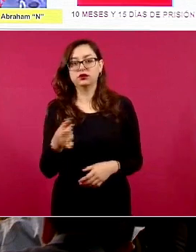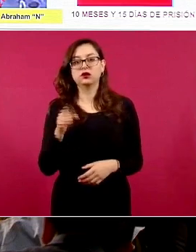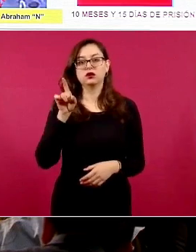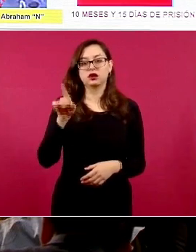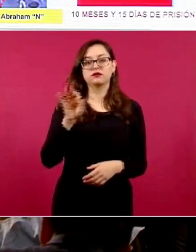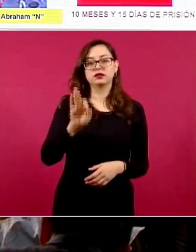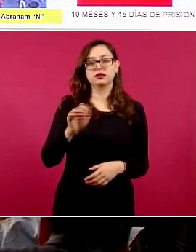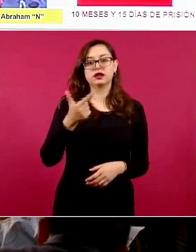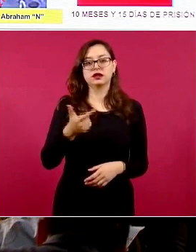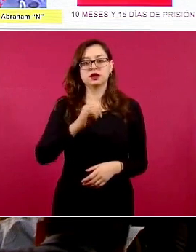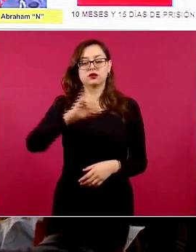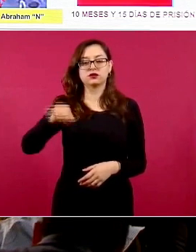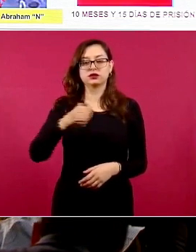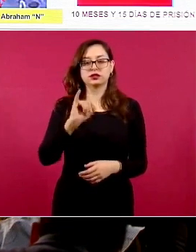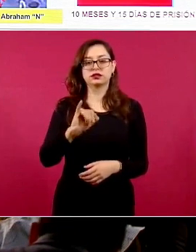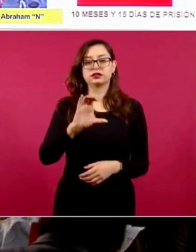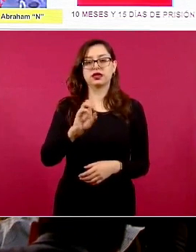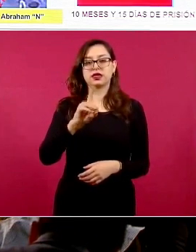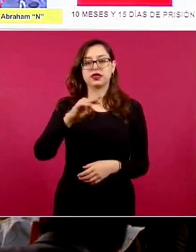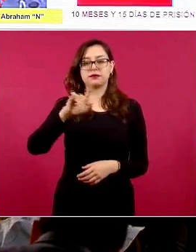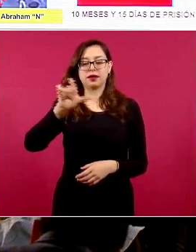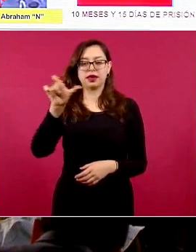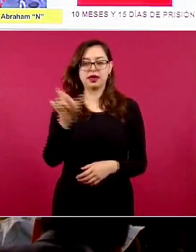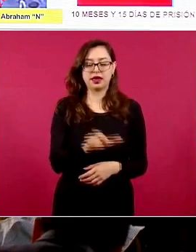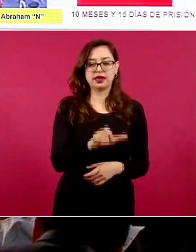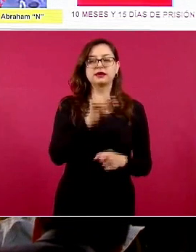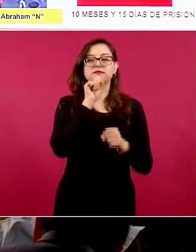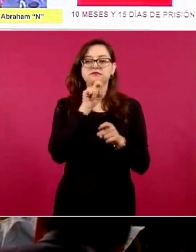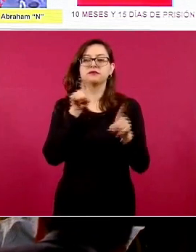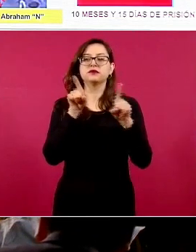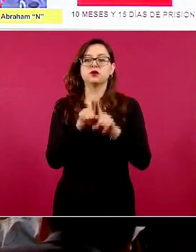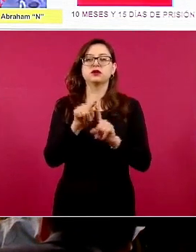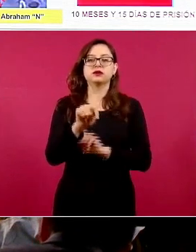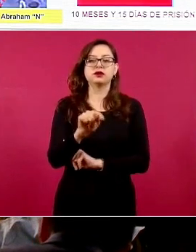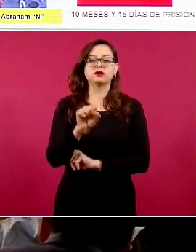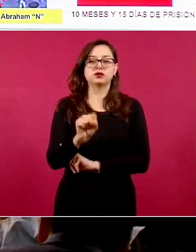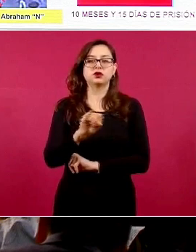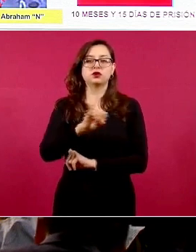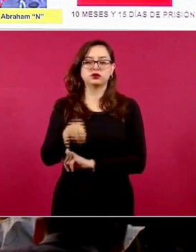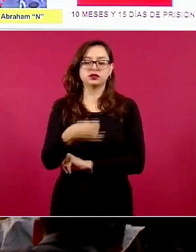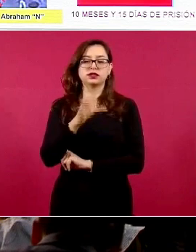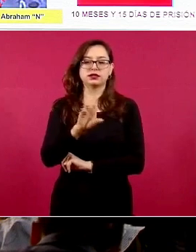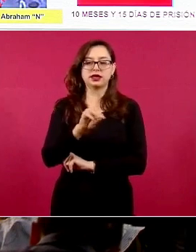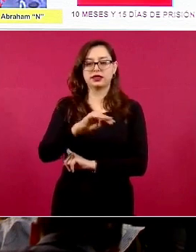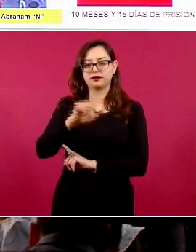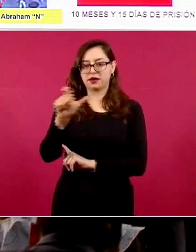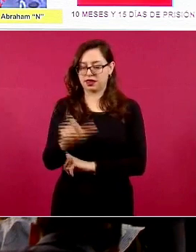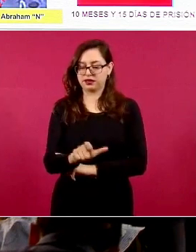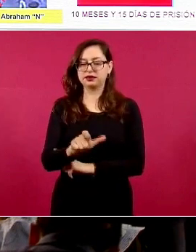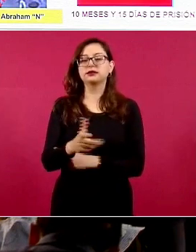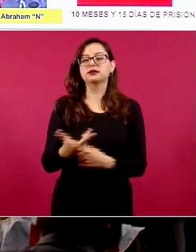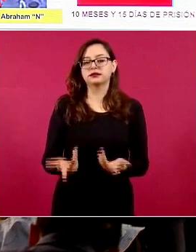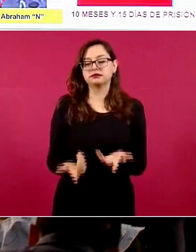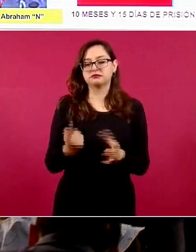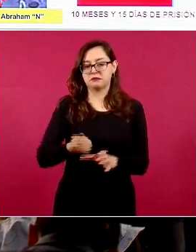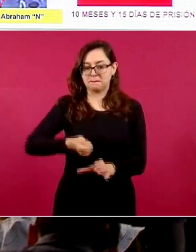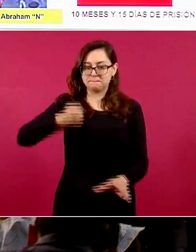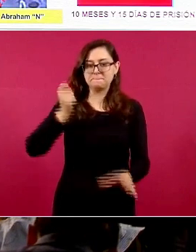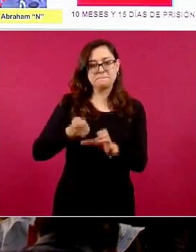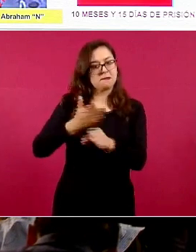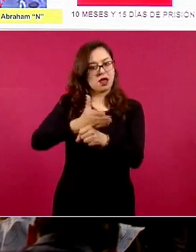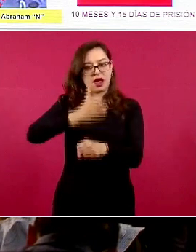General de Justicia de la Ciudad de México ante el Tribunal Superior de la Ciudad. una de ellas 50 años de